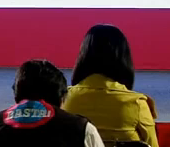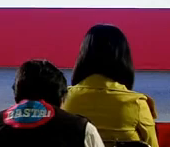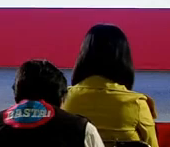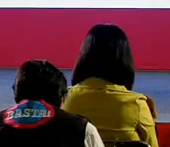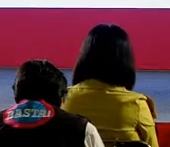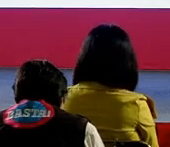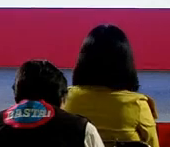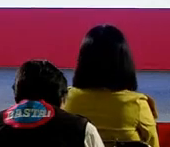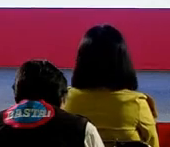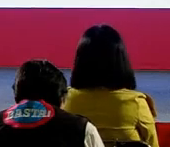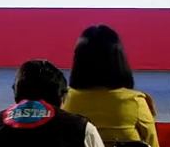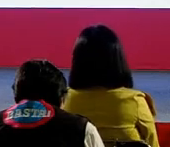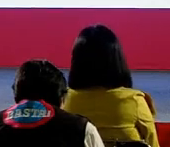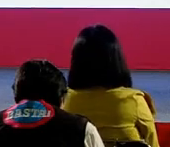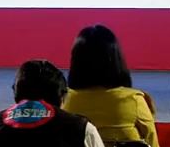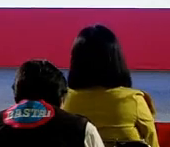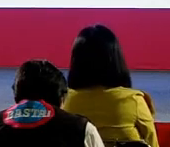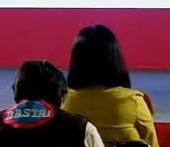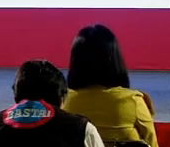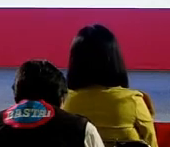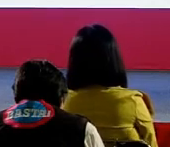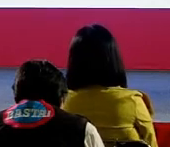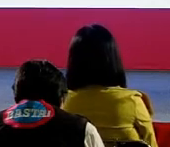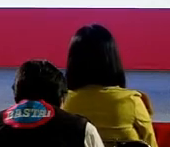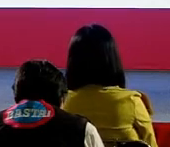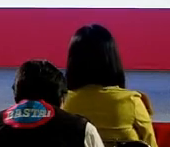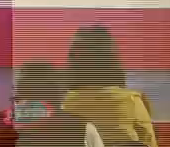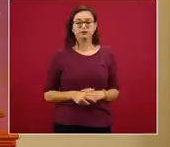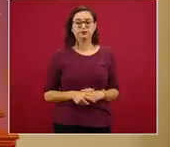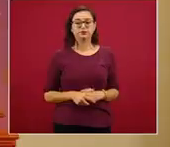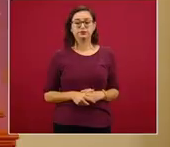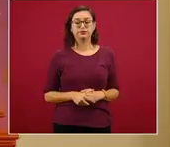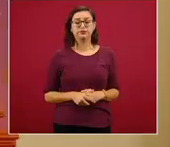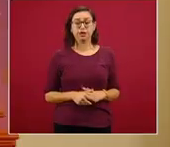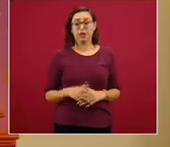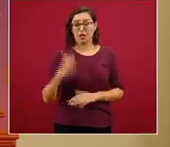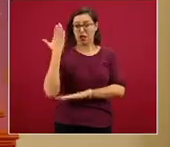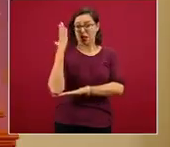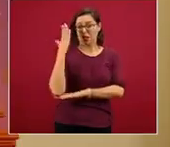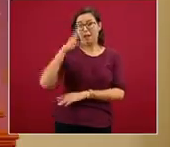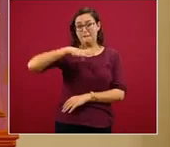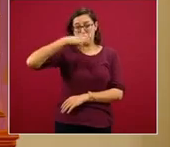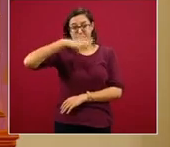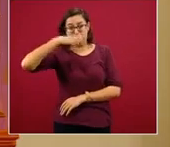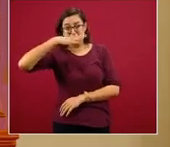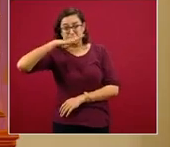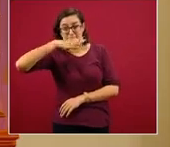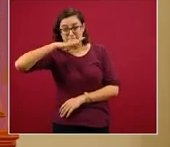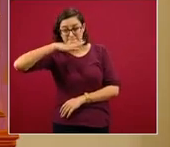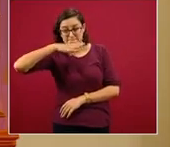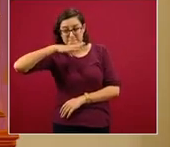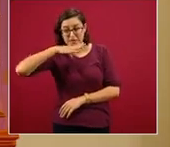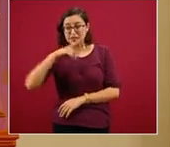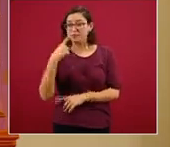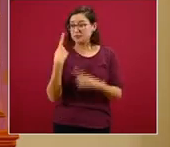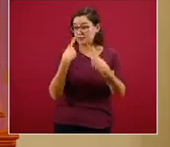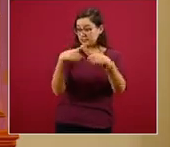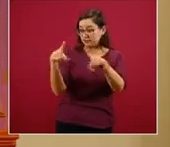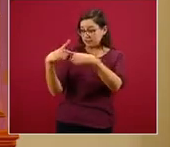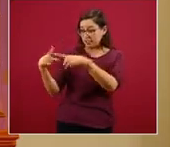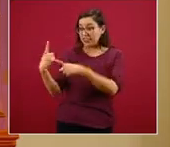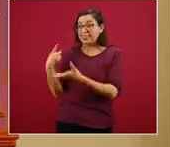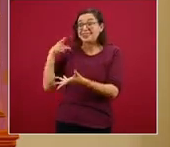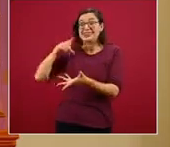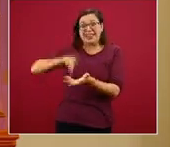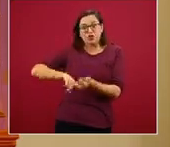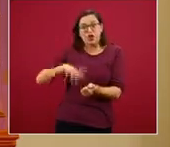policultivo que puede contener en un espacio pequeño más de 300 diferentes plantas dentro de